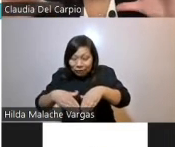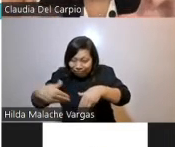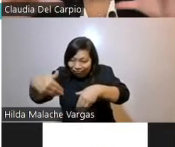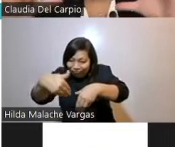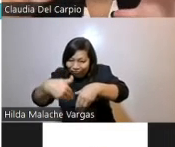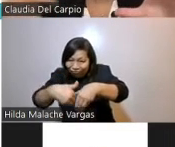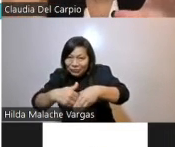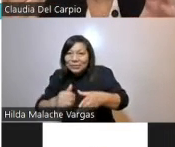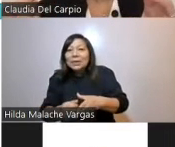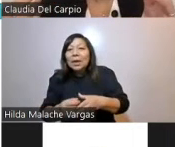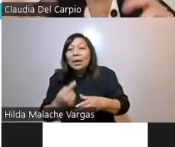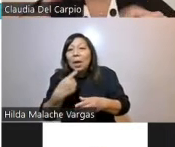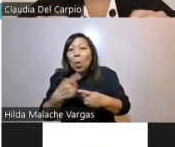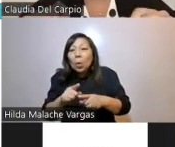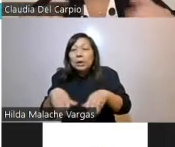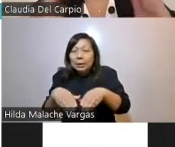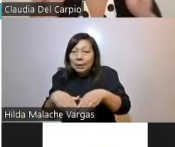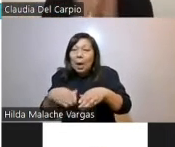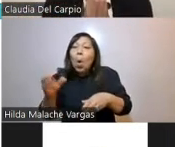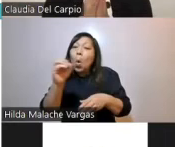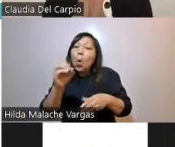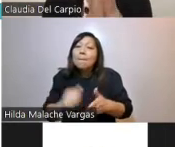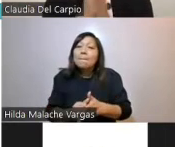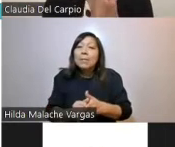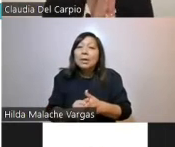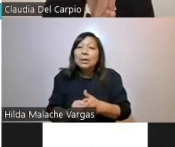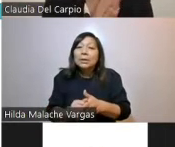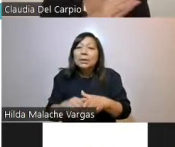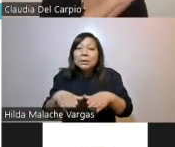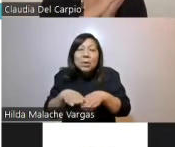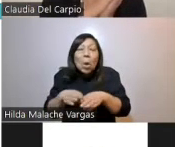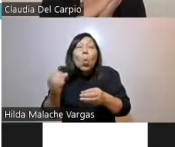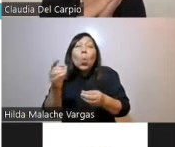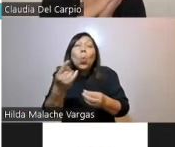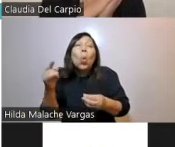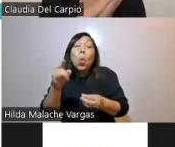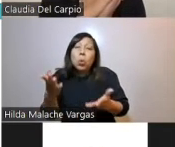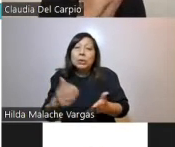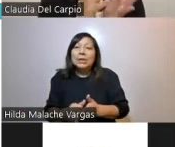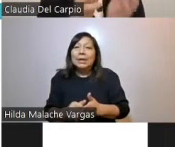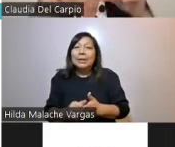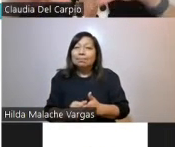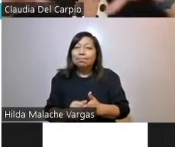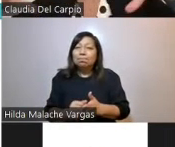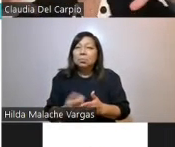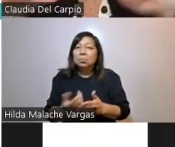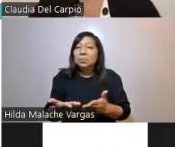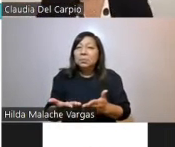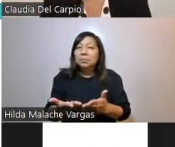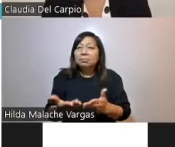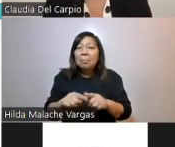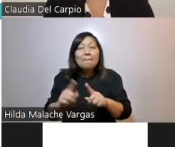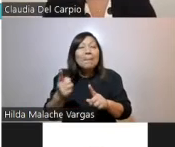para el sexo oral a la vulva, o para el roce entre vulva y vulva, o para el sexo oral en el ano, entonces